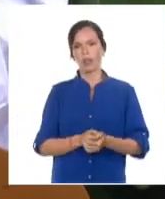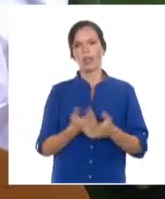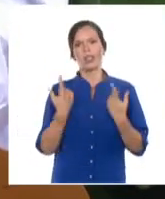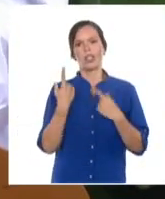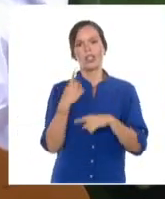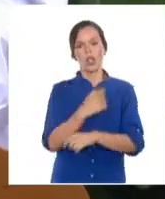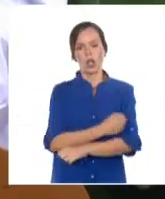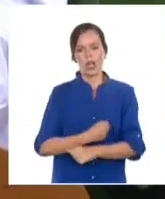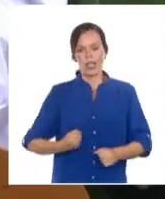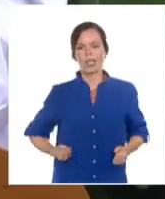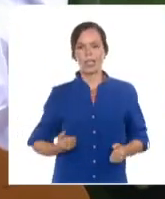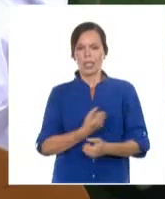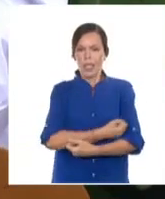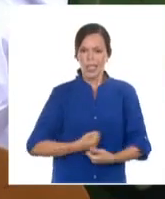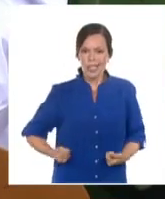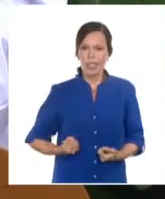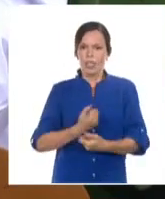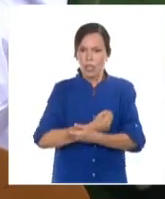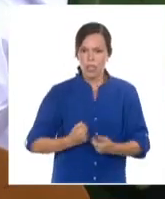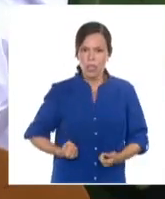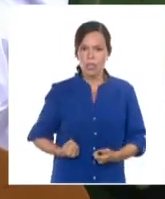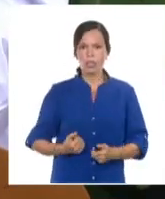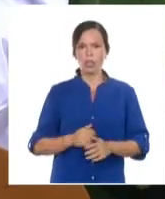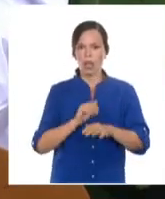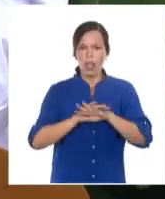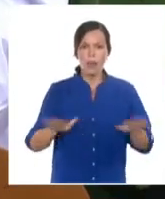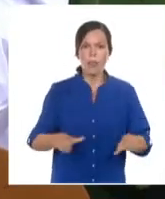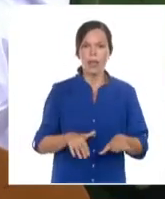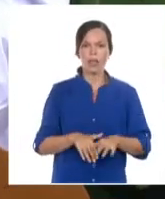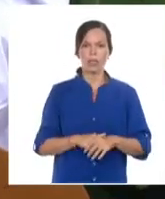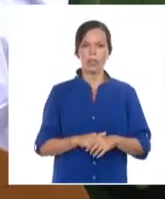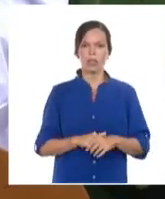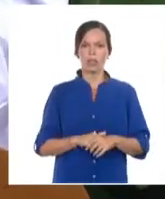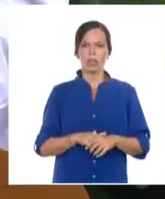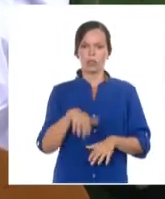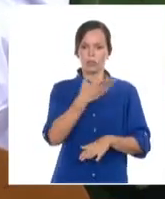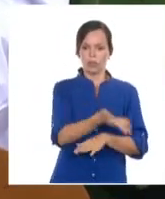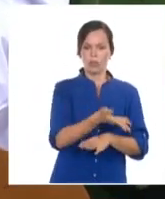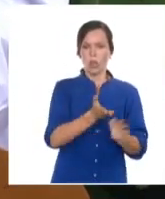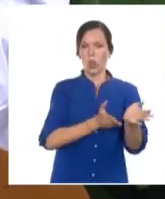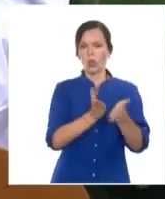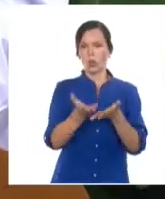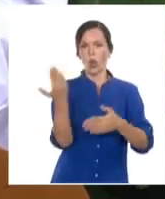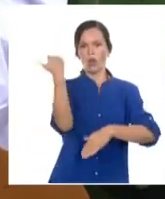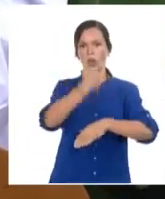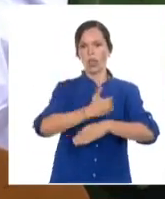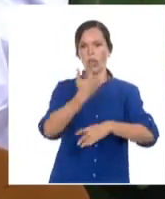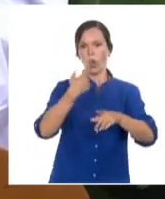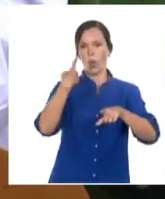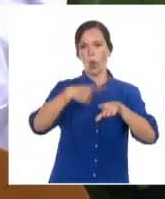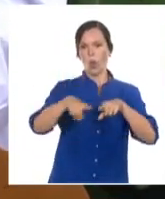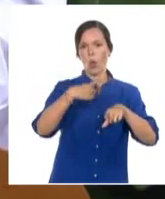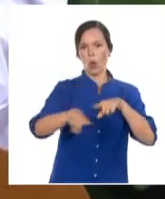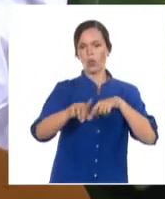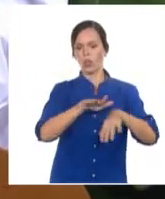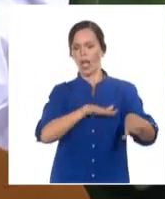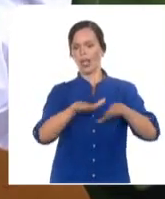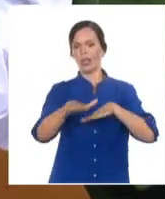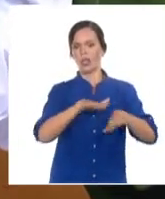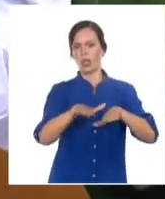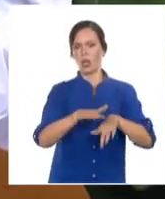agresiones no basta con seguir usando el bloqueo y las acciones anticanas solo en expresiones o